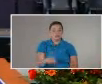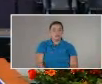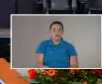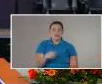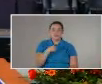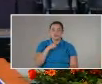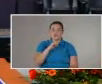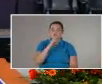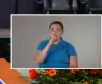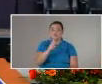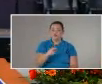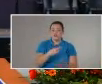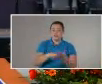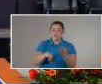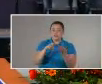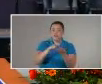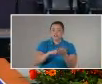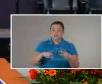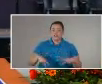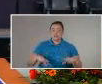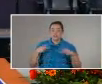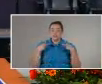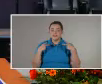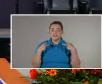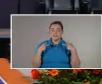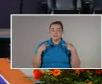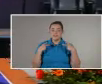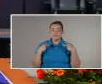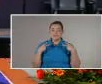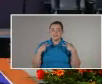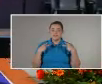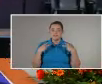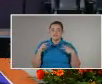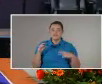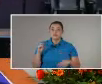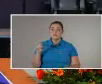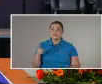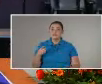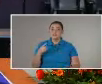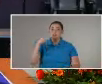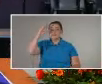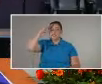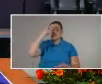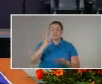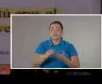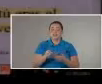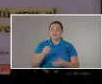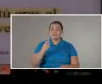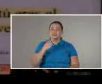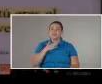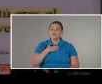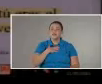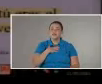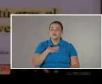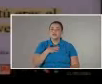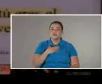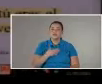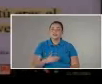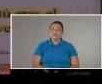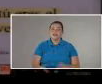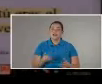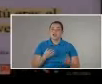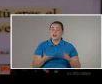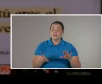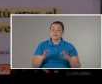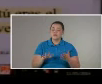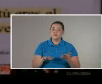Yo soy la resurrección y la vida. El que cree en mí, aunque esté muerto, vivirá. Y